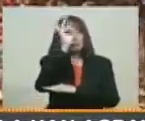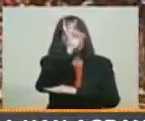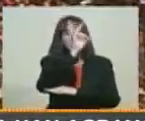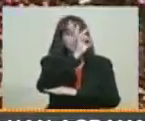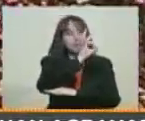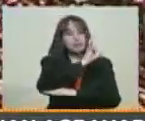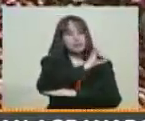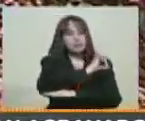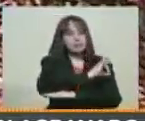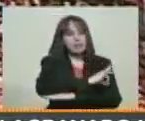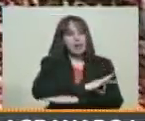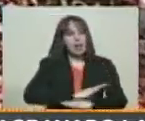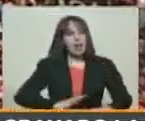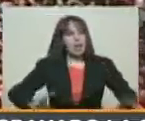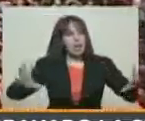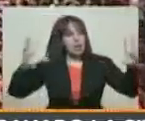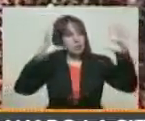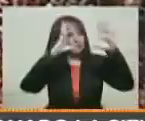llega la noche, Cumaná.